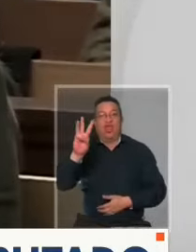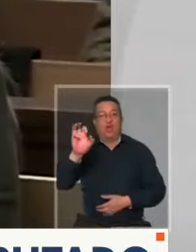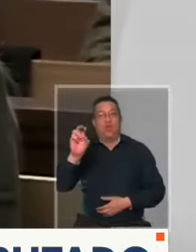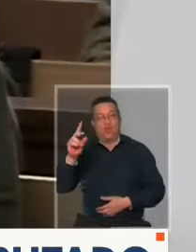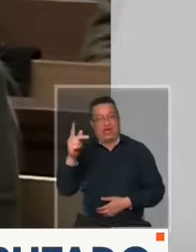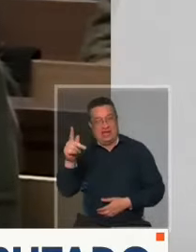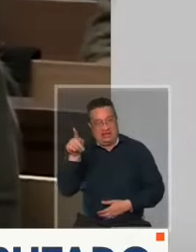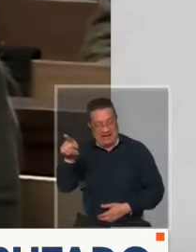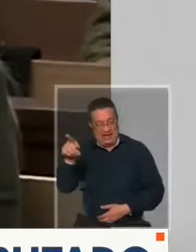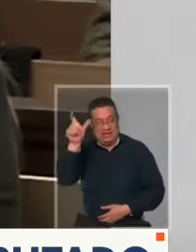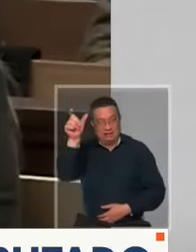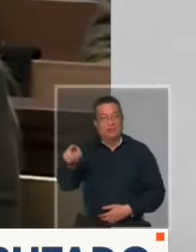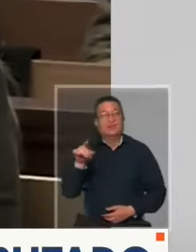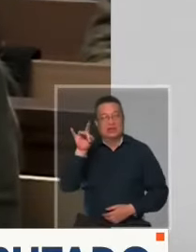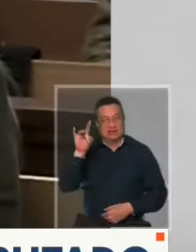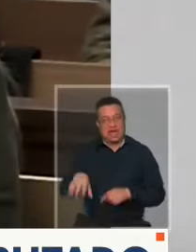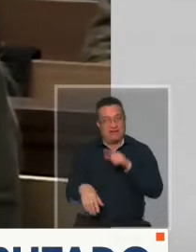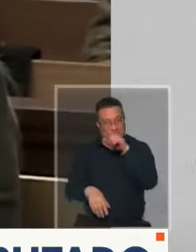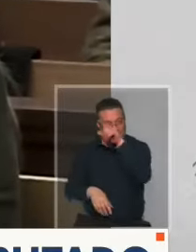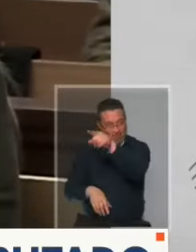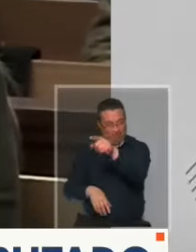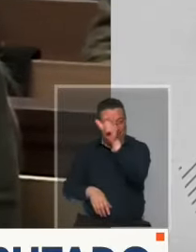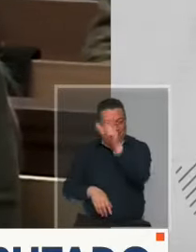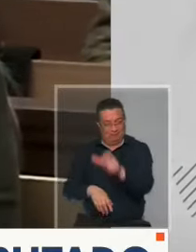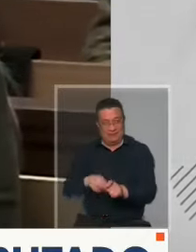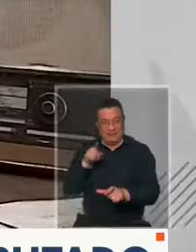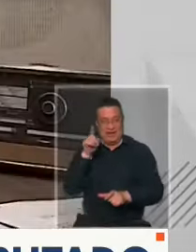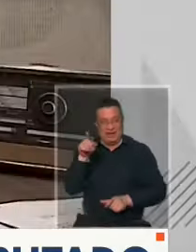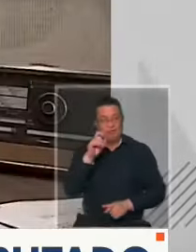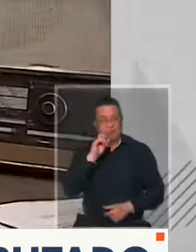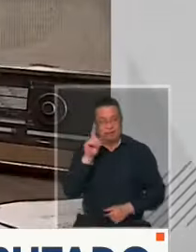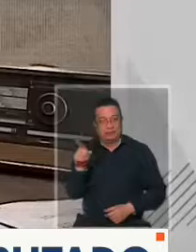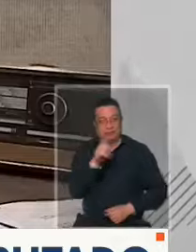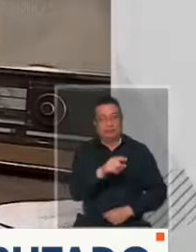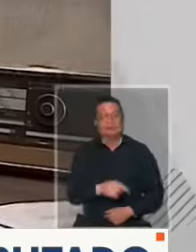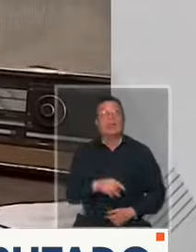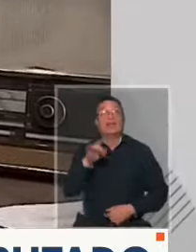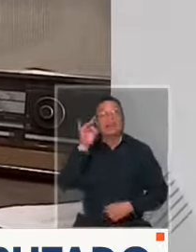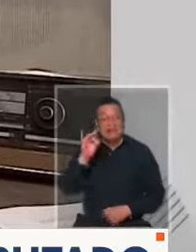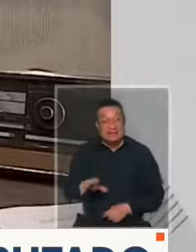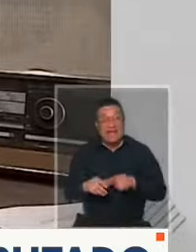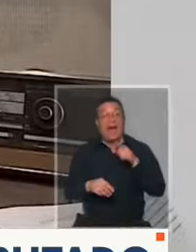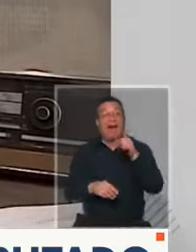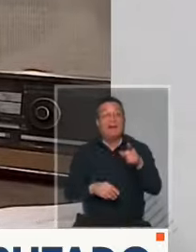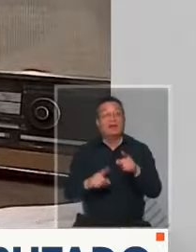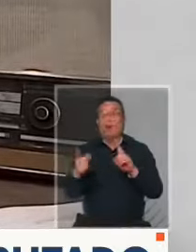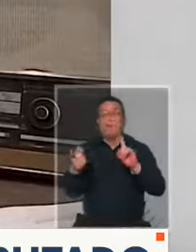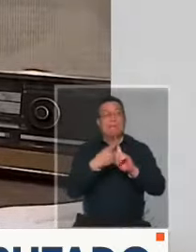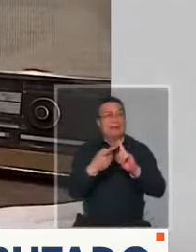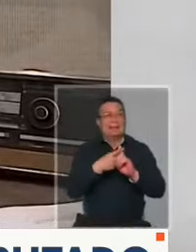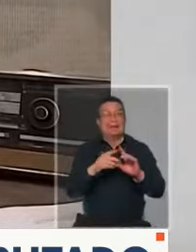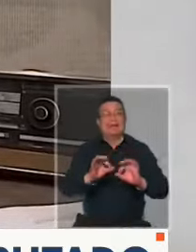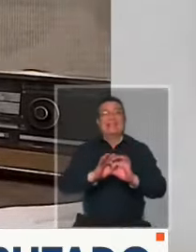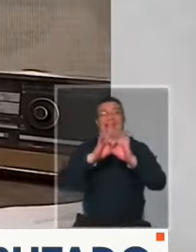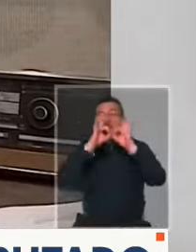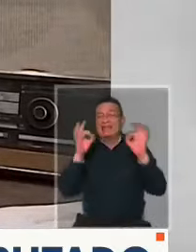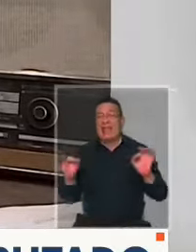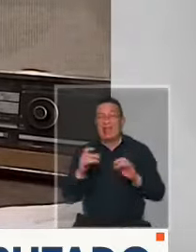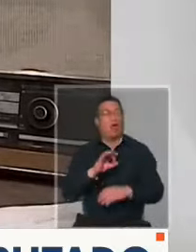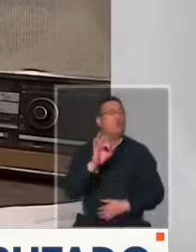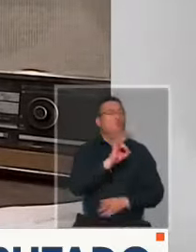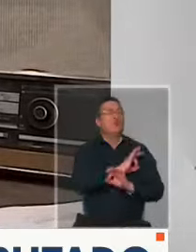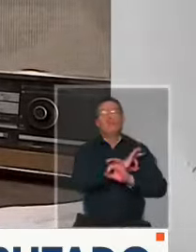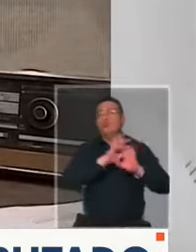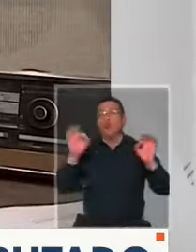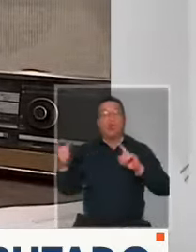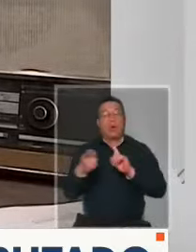entendemos investigativamente, de manera razonable, que se trata de Luis Hermosilla y Andrés Chadwick. Andrés Chadwick no tuvo ni una participación, no la ha tenido nunca